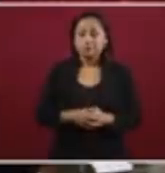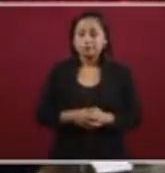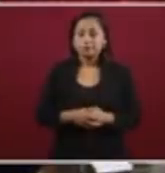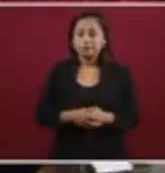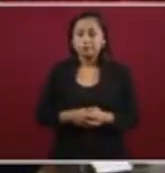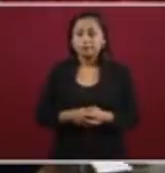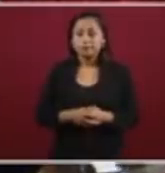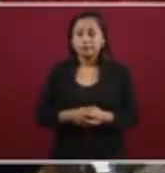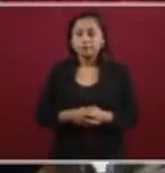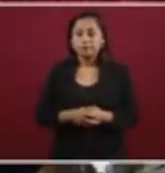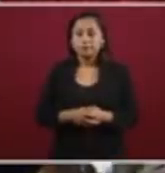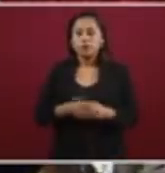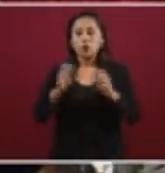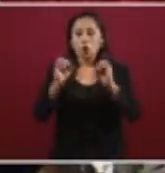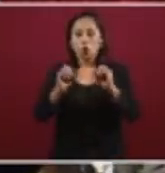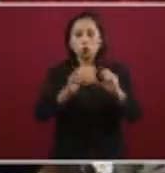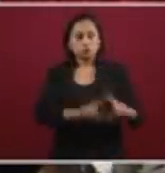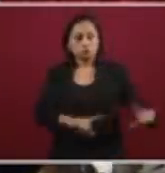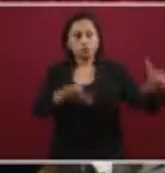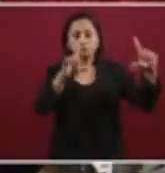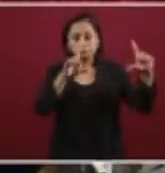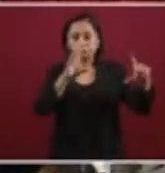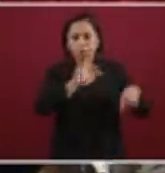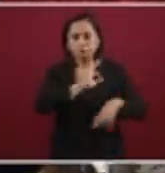este la ponemos en pantalla